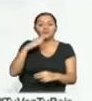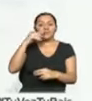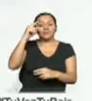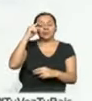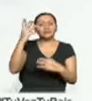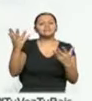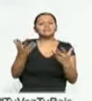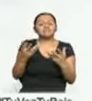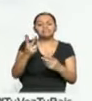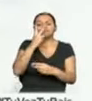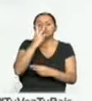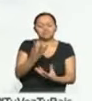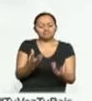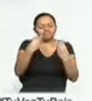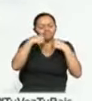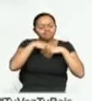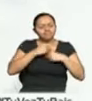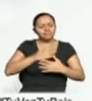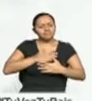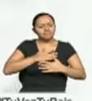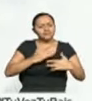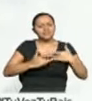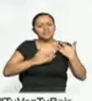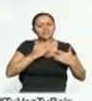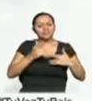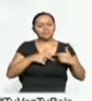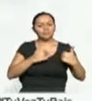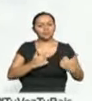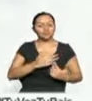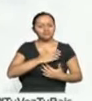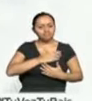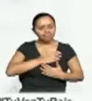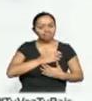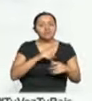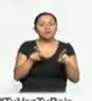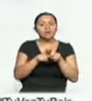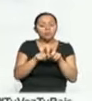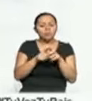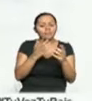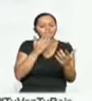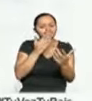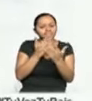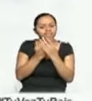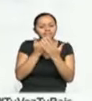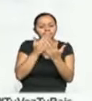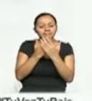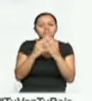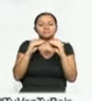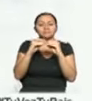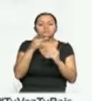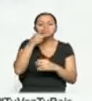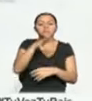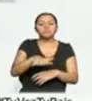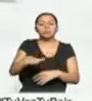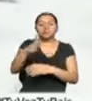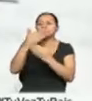desde las vertientes más profundas del alma y del corazón. Viene de la gratitud que tiene su pueblo en